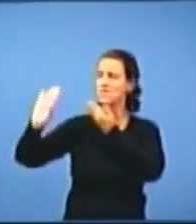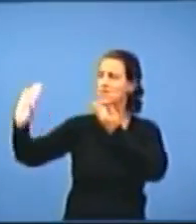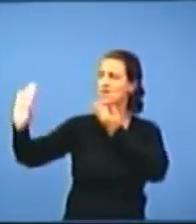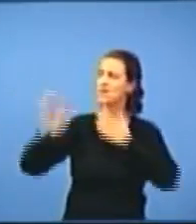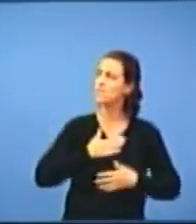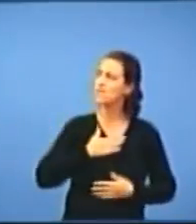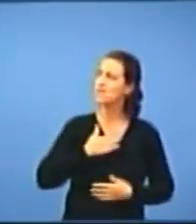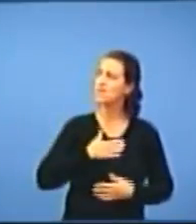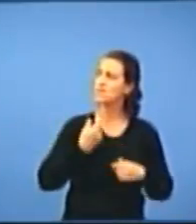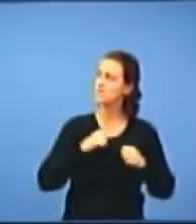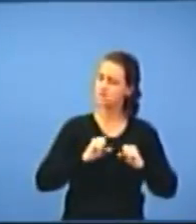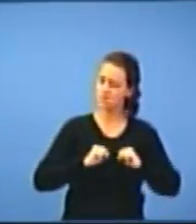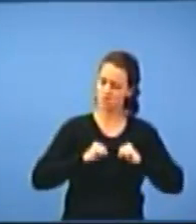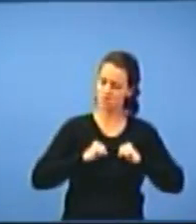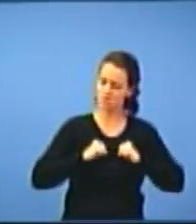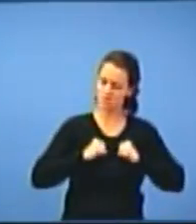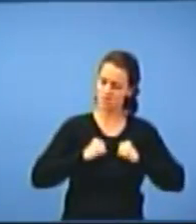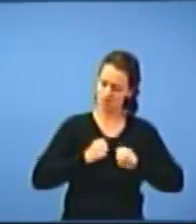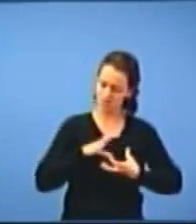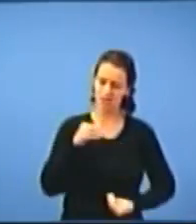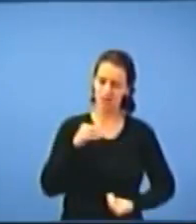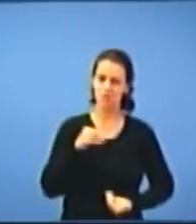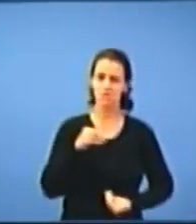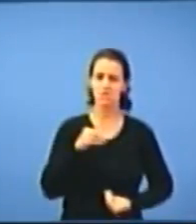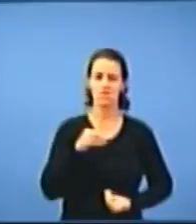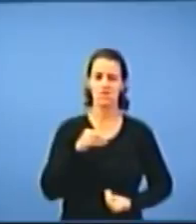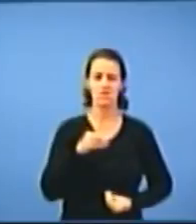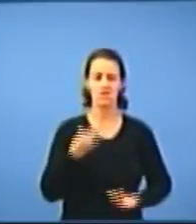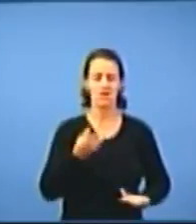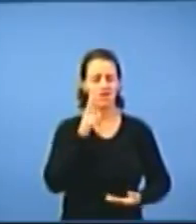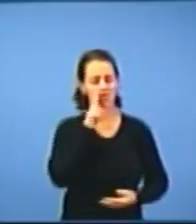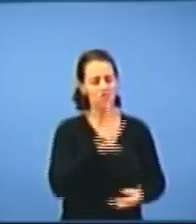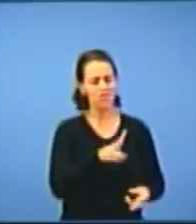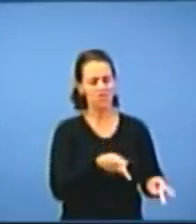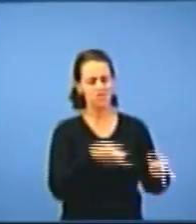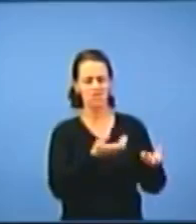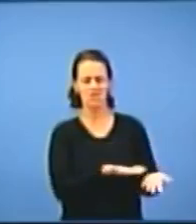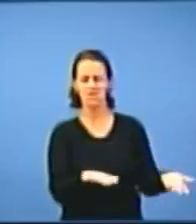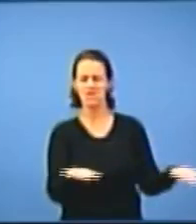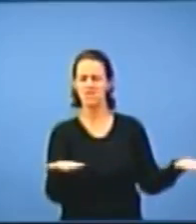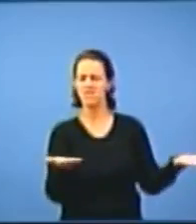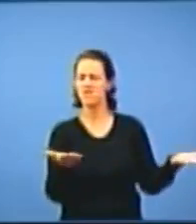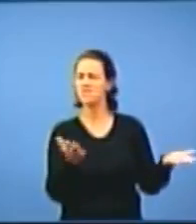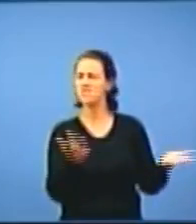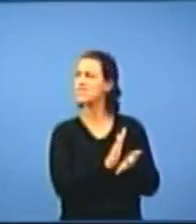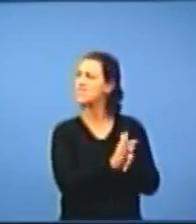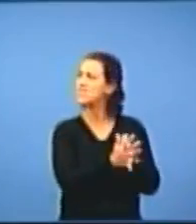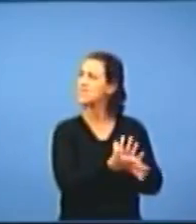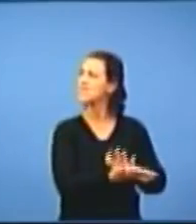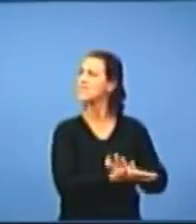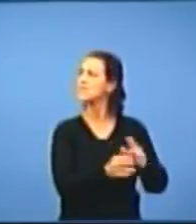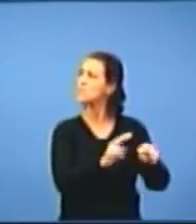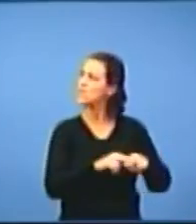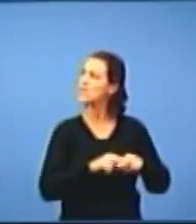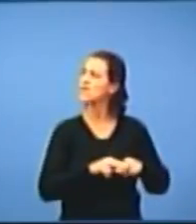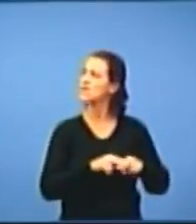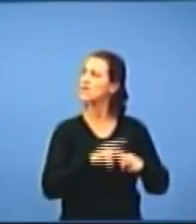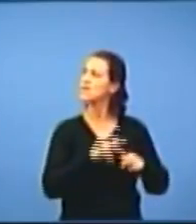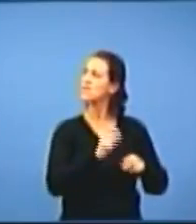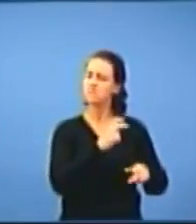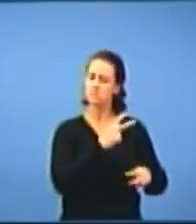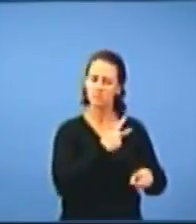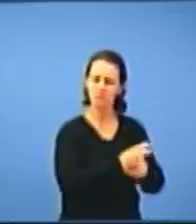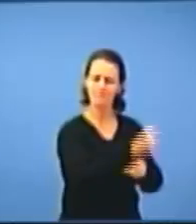que dé reposo a mi alma. Mis hijos son destruidos porque el enemigo